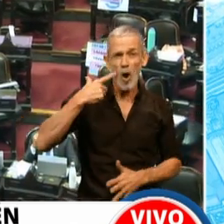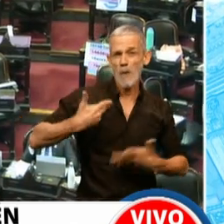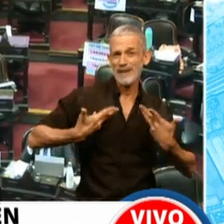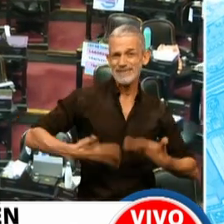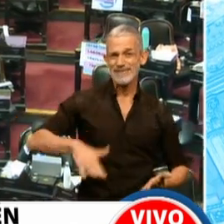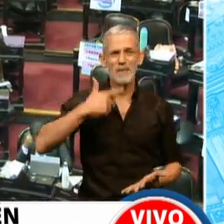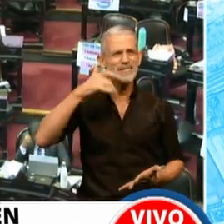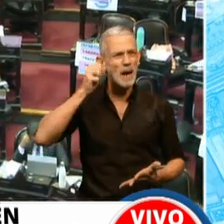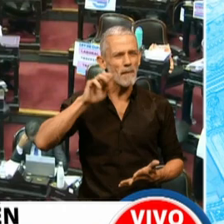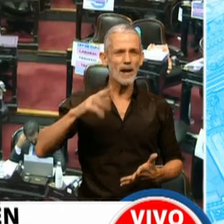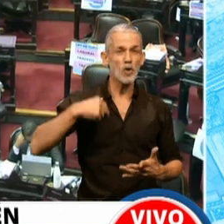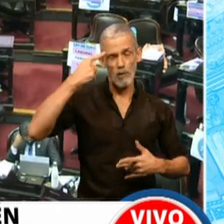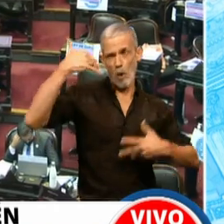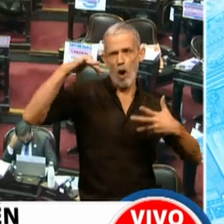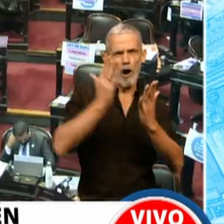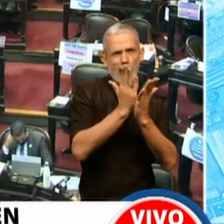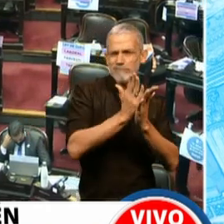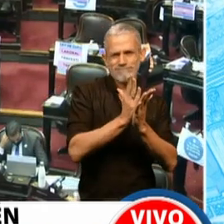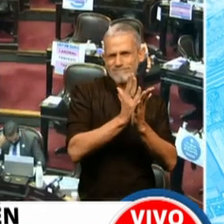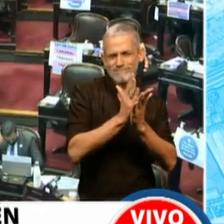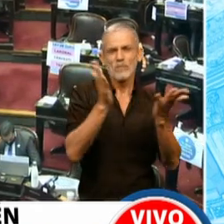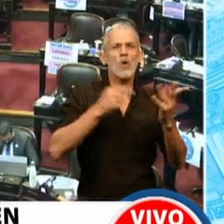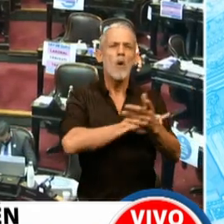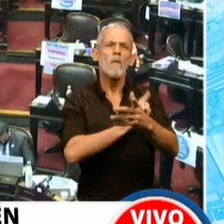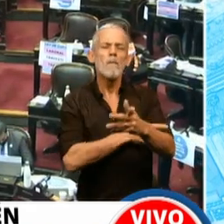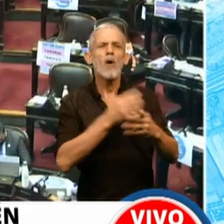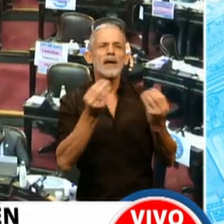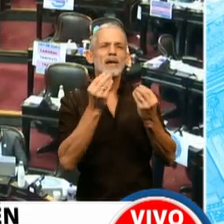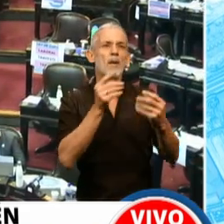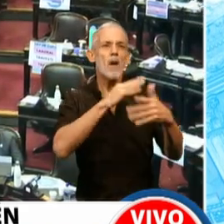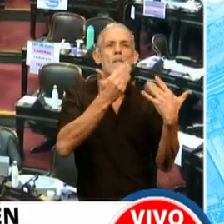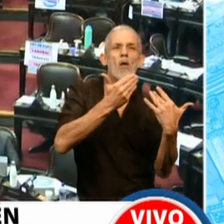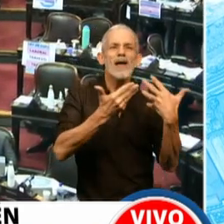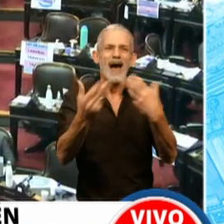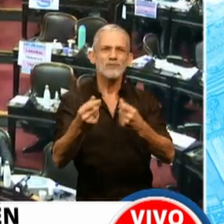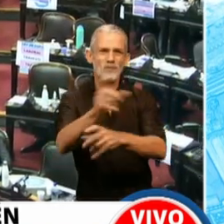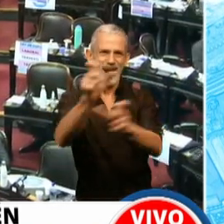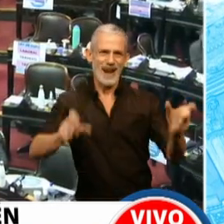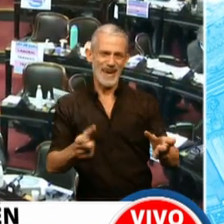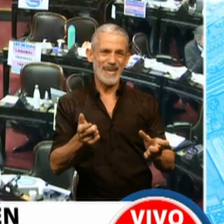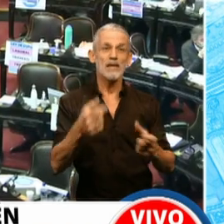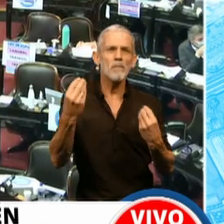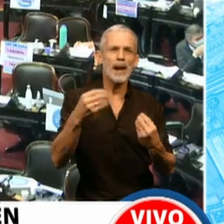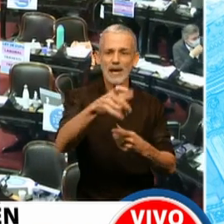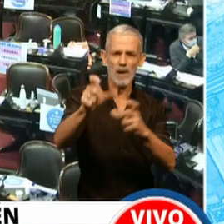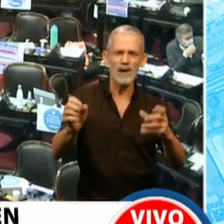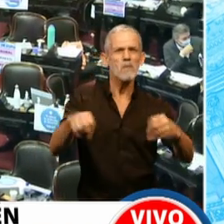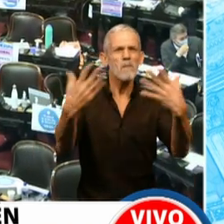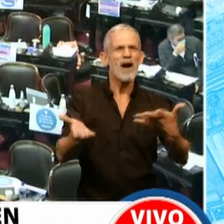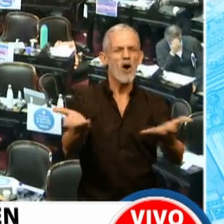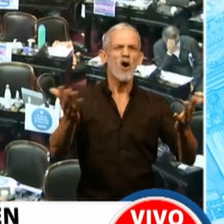no soy un intelectual creo que el poder es el poder ayudar a la gente a que la gente mejor